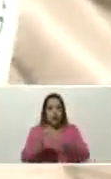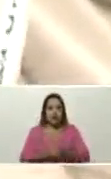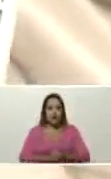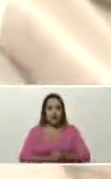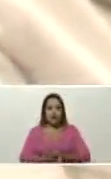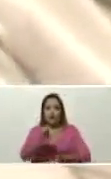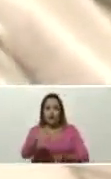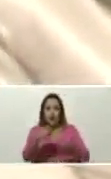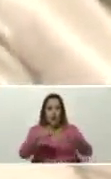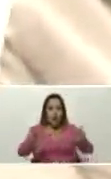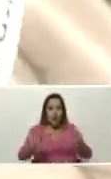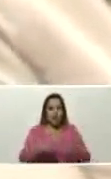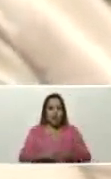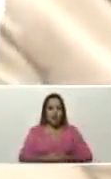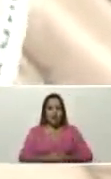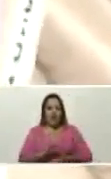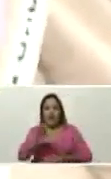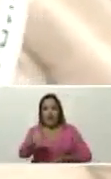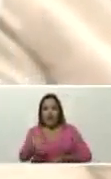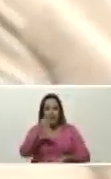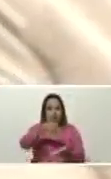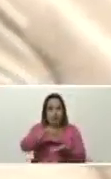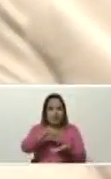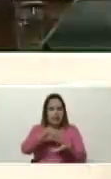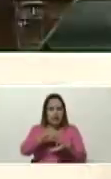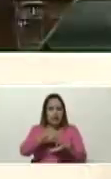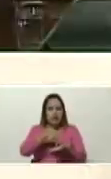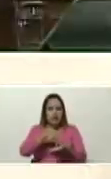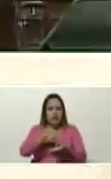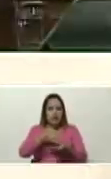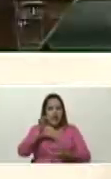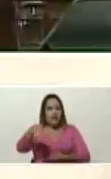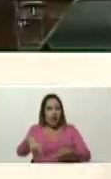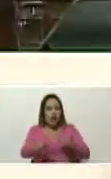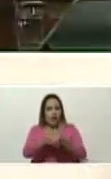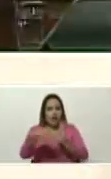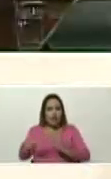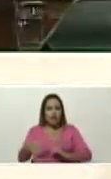Estado democrático, el Estado participativo, el Estado de derecho,